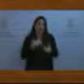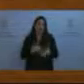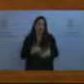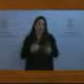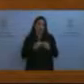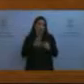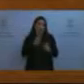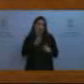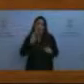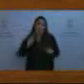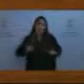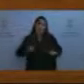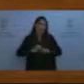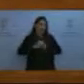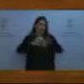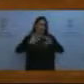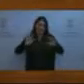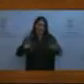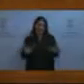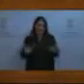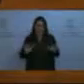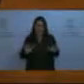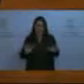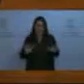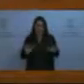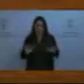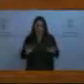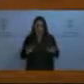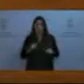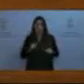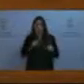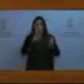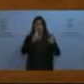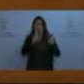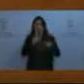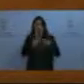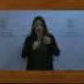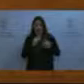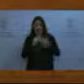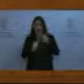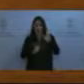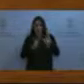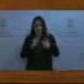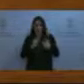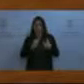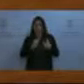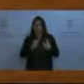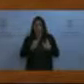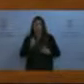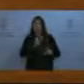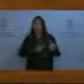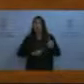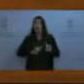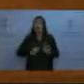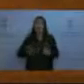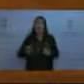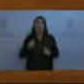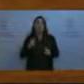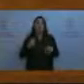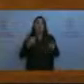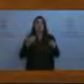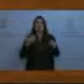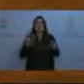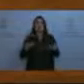Parlamentario Popular, que el ingrediente de este plato más oxidante y más dañino para Asturias en